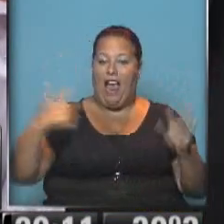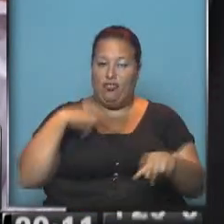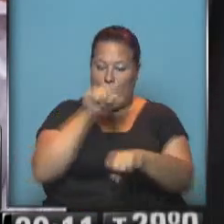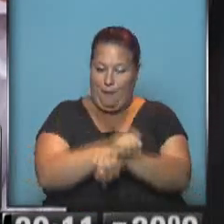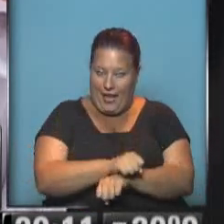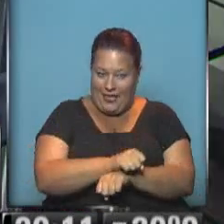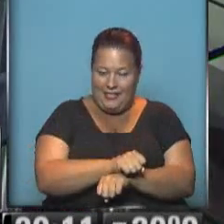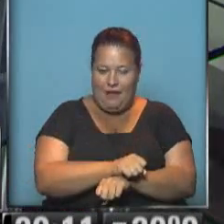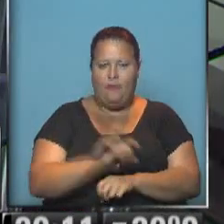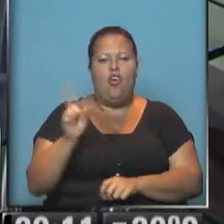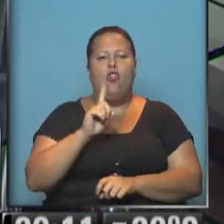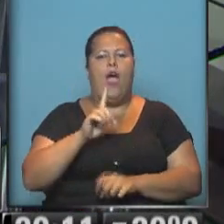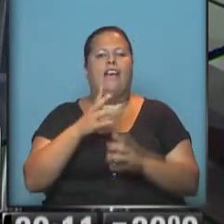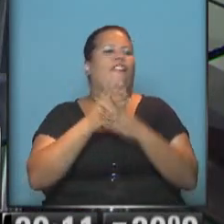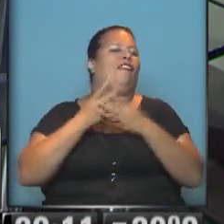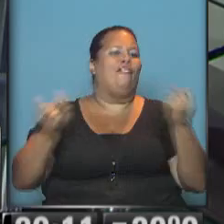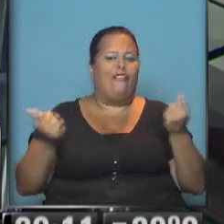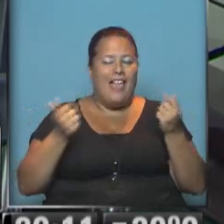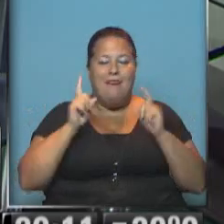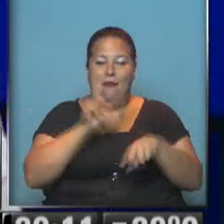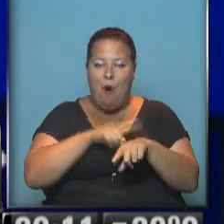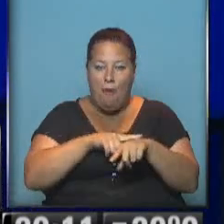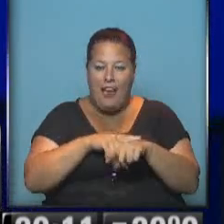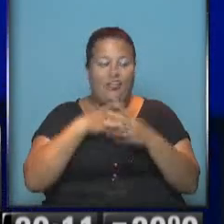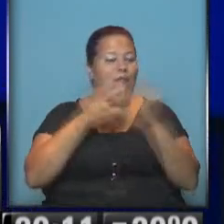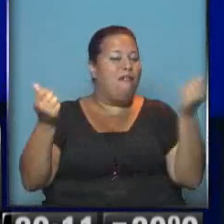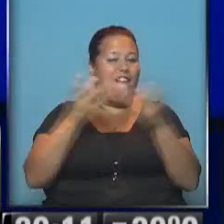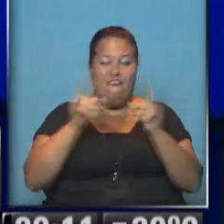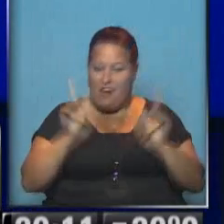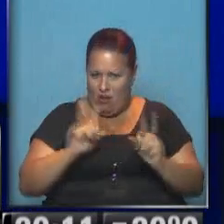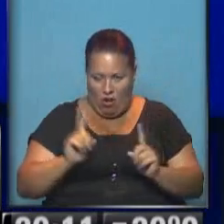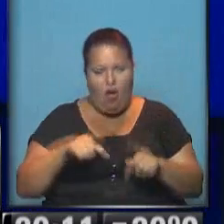O sea, no es que todo se terminó en el momento que nos desaparecieron.